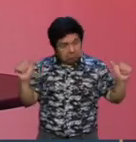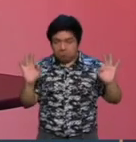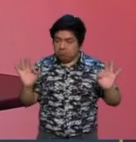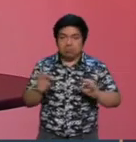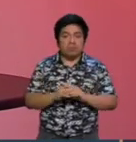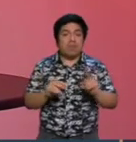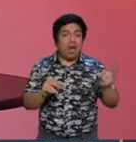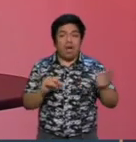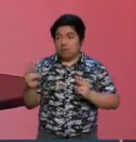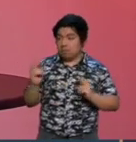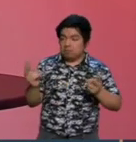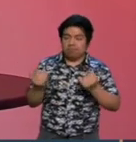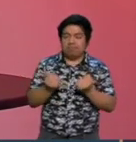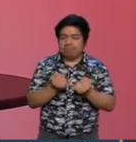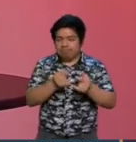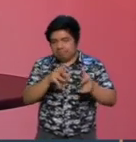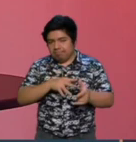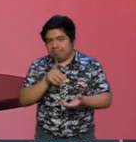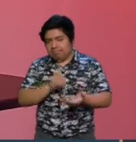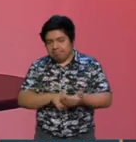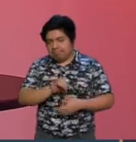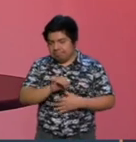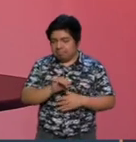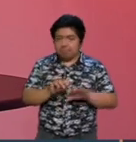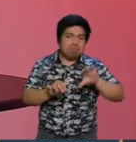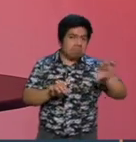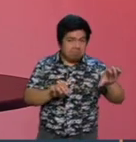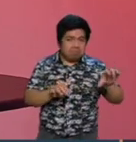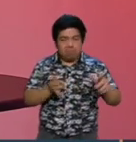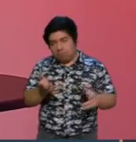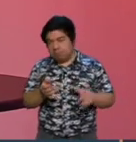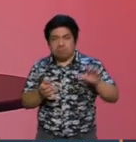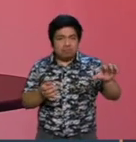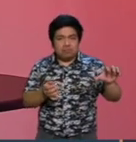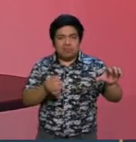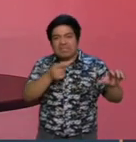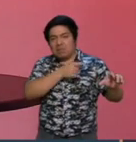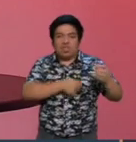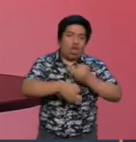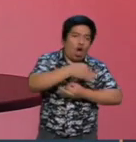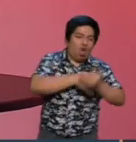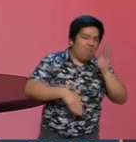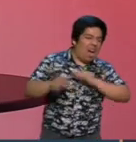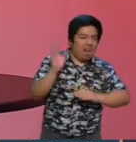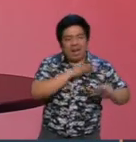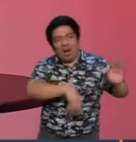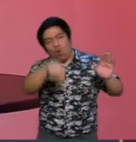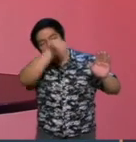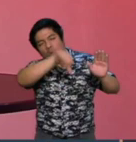dos versiones son parte del diagnóstico. Y sí, evidentemente, por un lado tenemos una visión apocalíptica de que todo está mal y